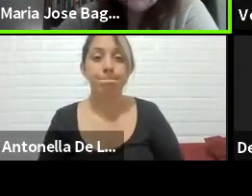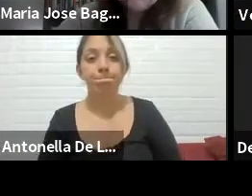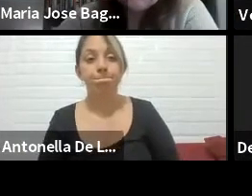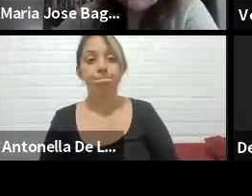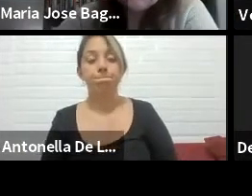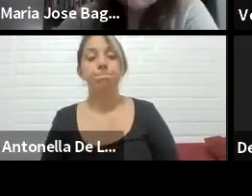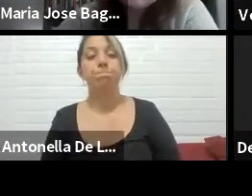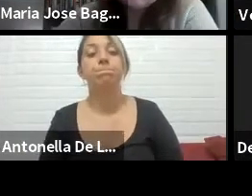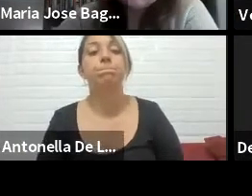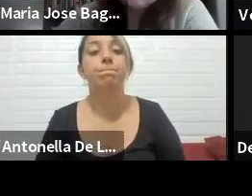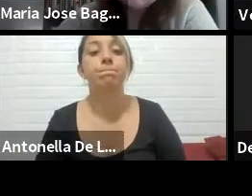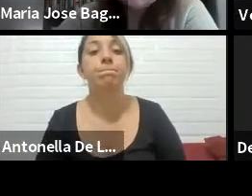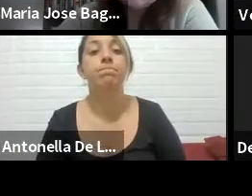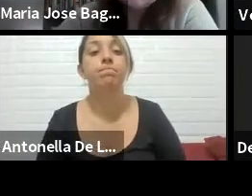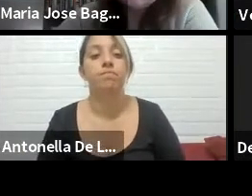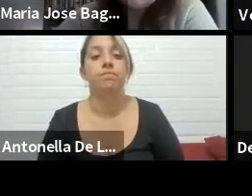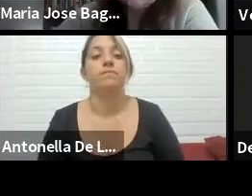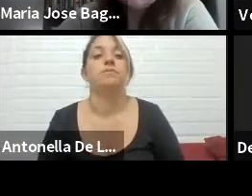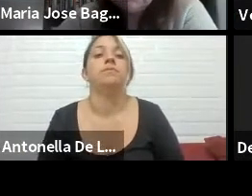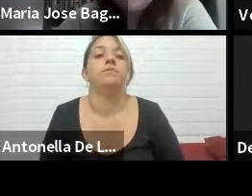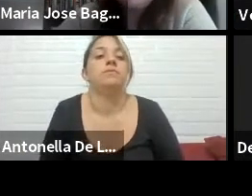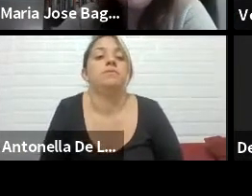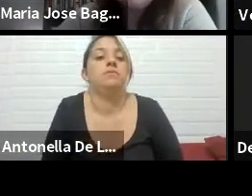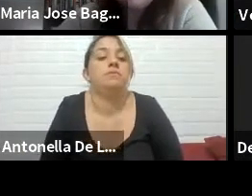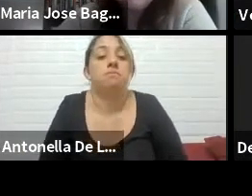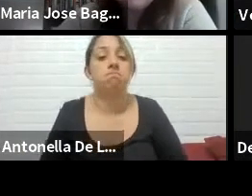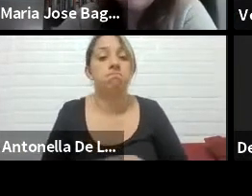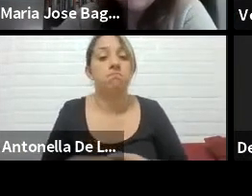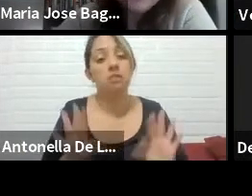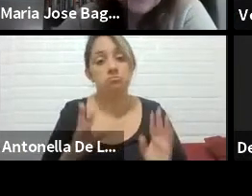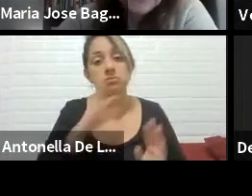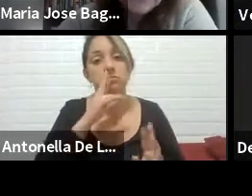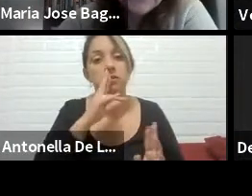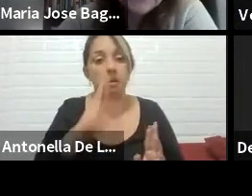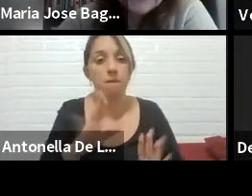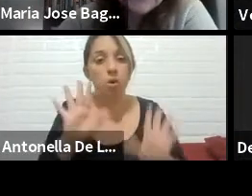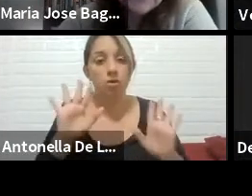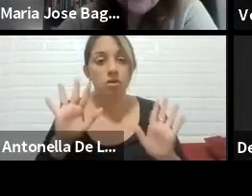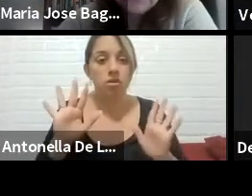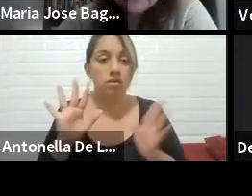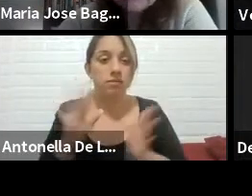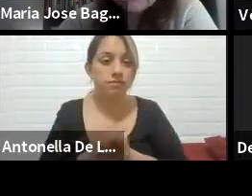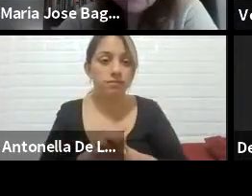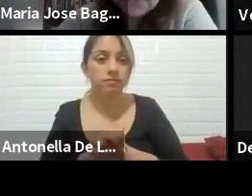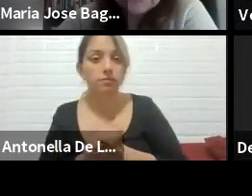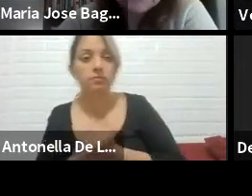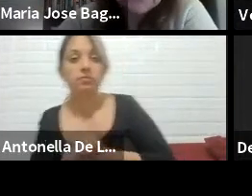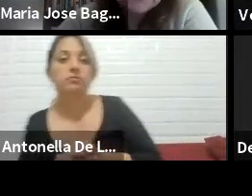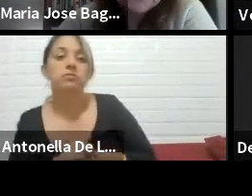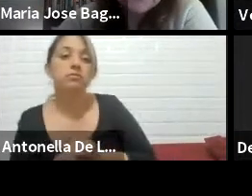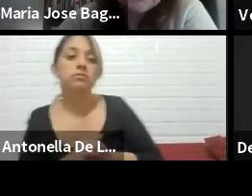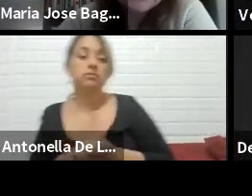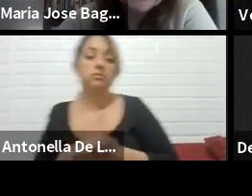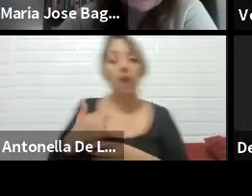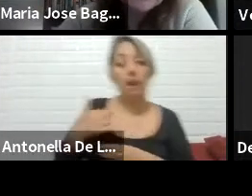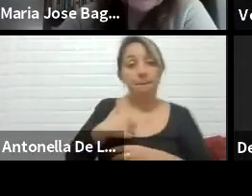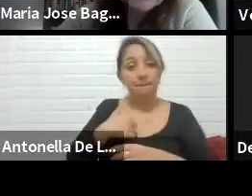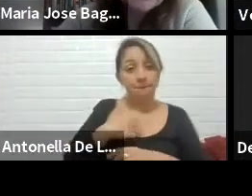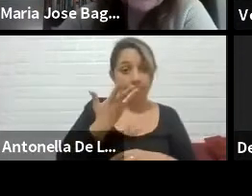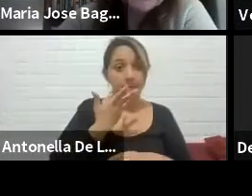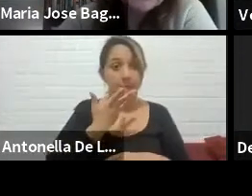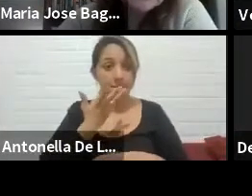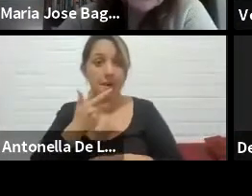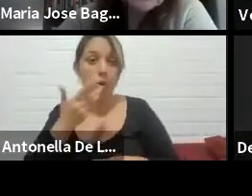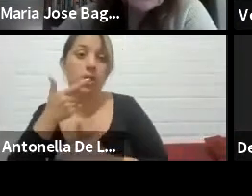Uh-huh. Me contestó que sí, creo que está respondida la pregunta. A mí me gustaría agregar, Un poco lo que dice